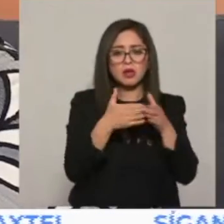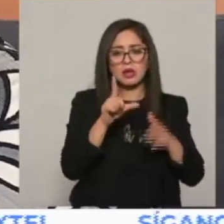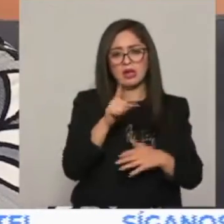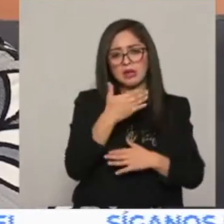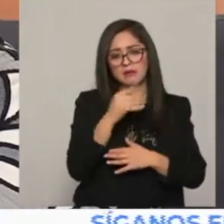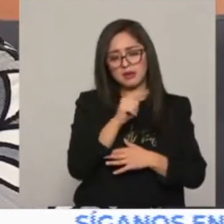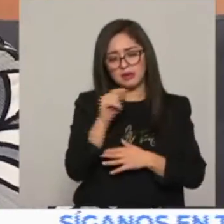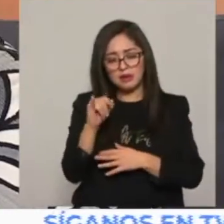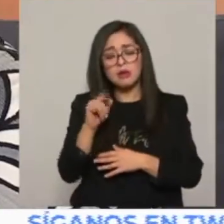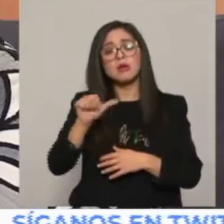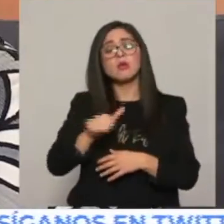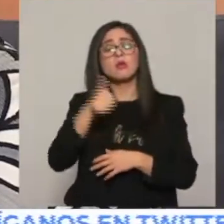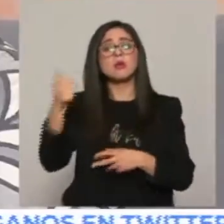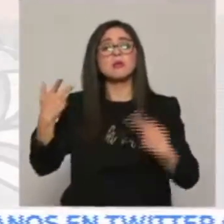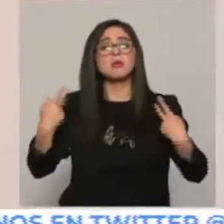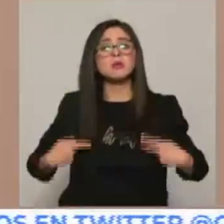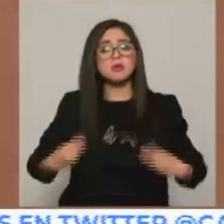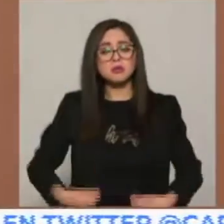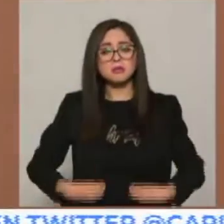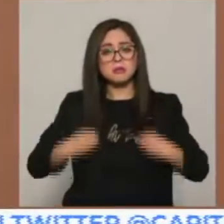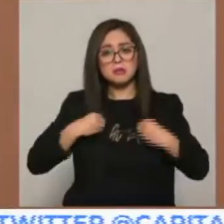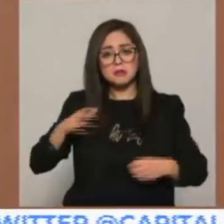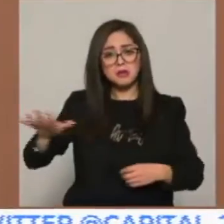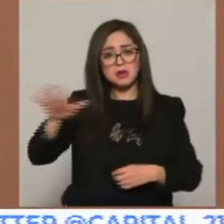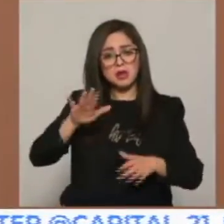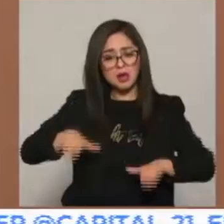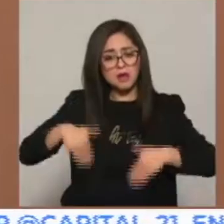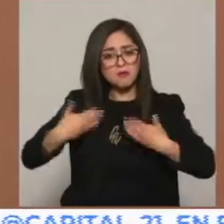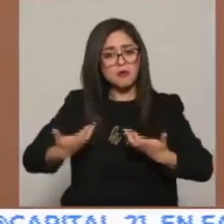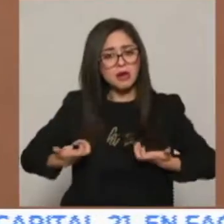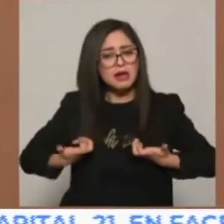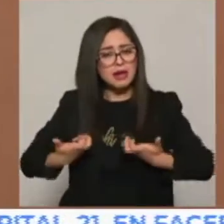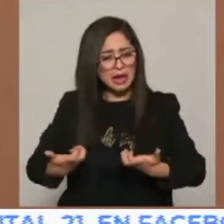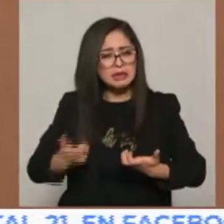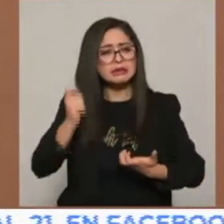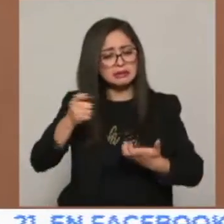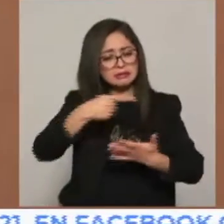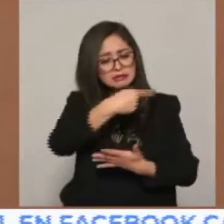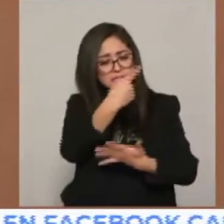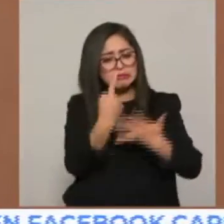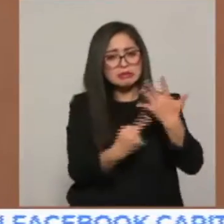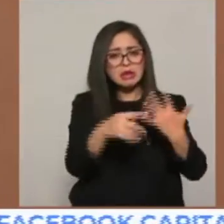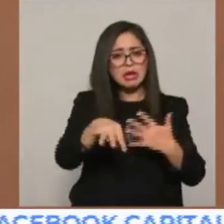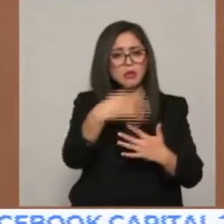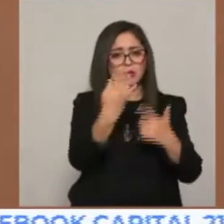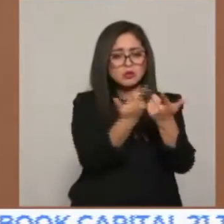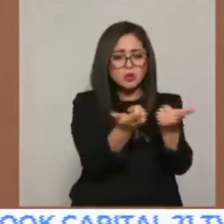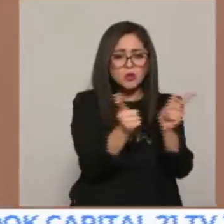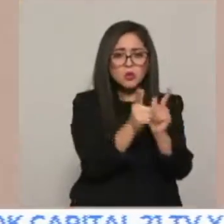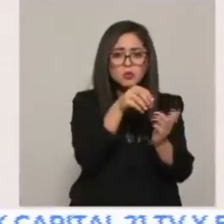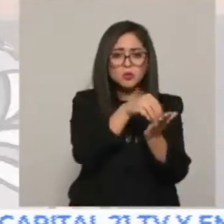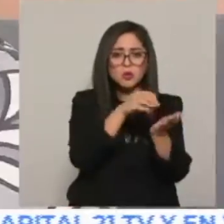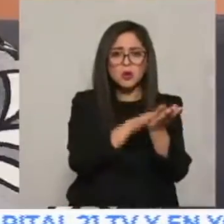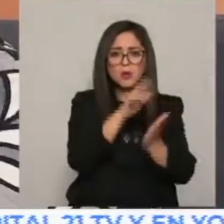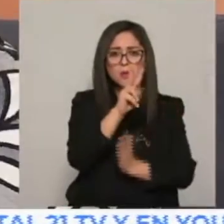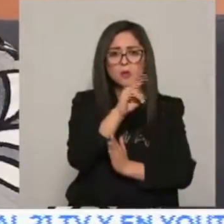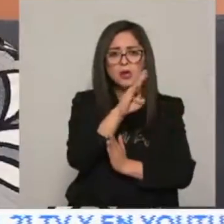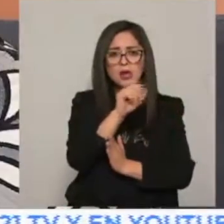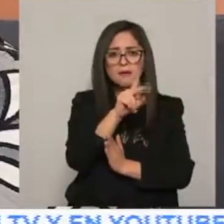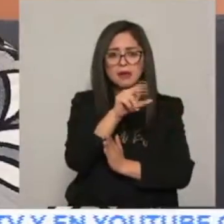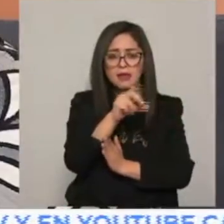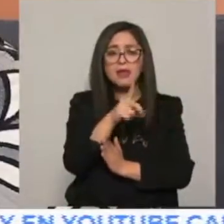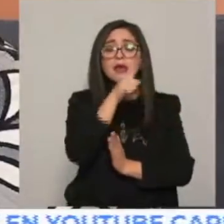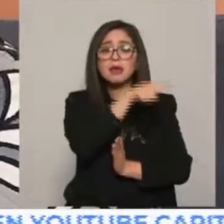que se encuentran en situación de calle o algunas otras personas. Son 14 grupos que están en situación de vulnerabilidad. La Constitución de la Ciudad de México los denomina como